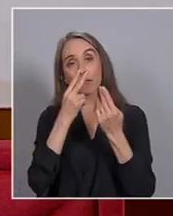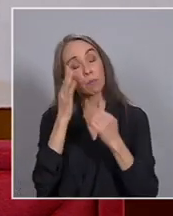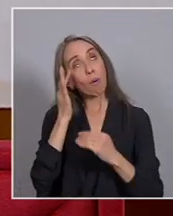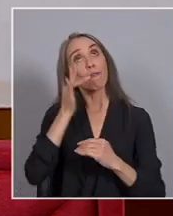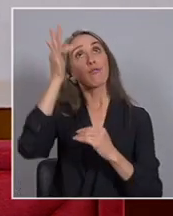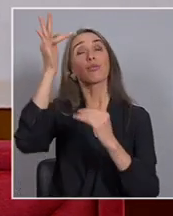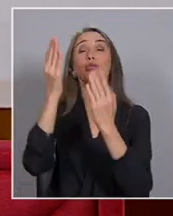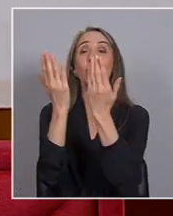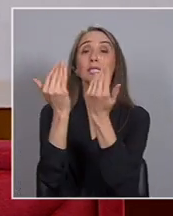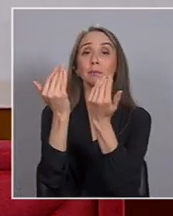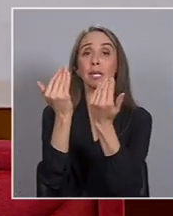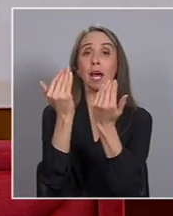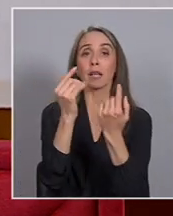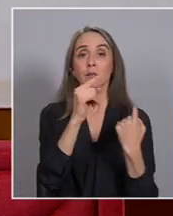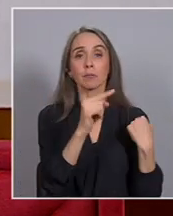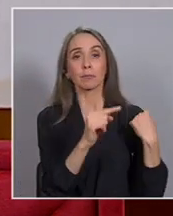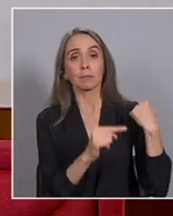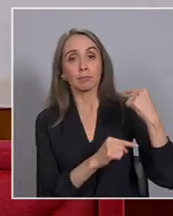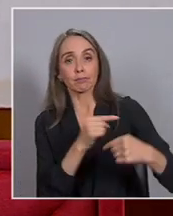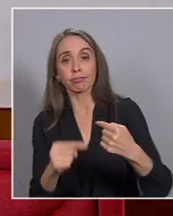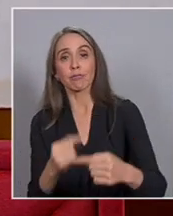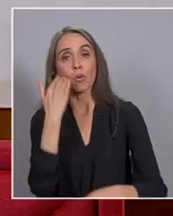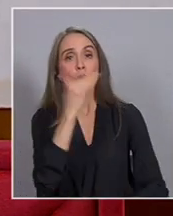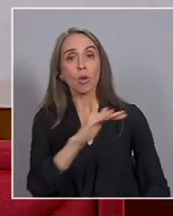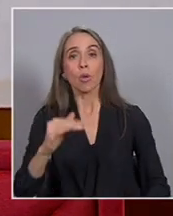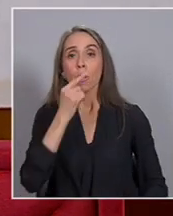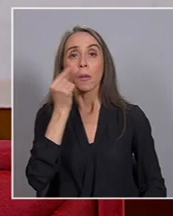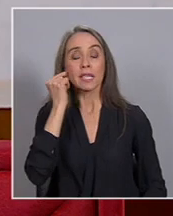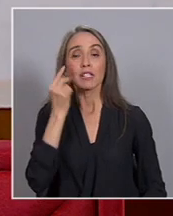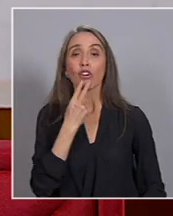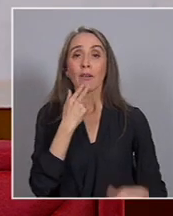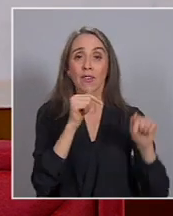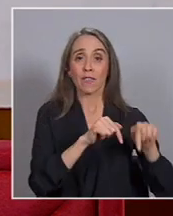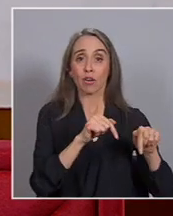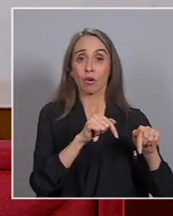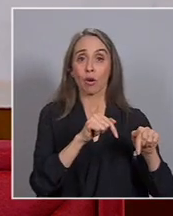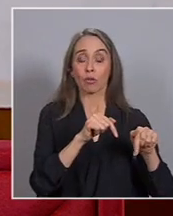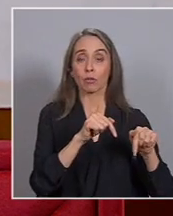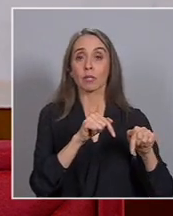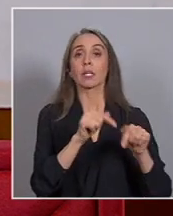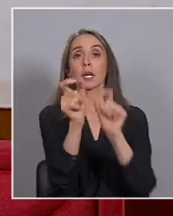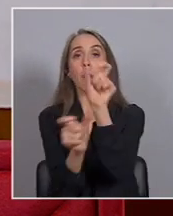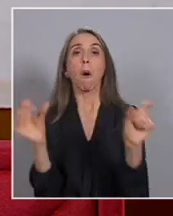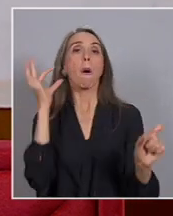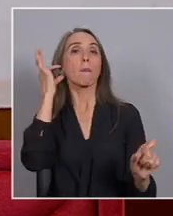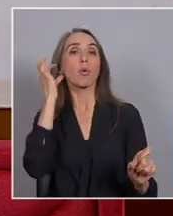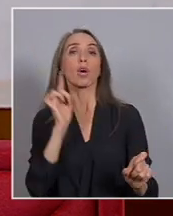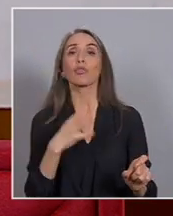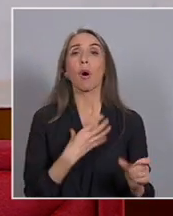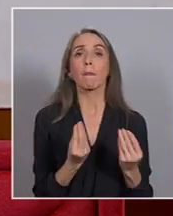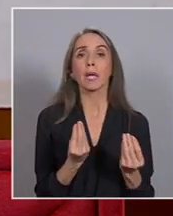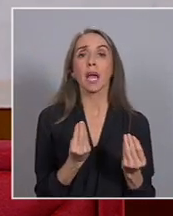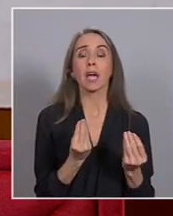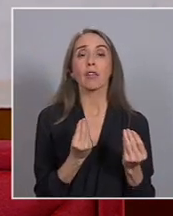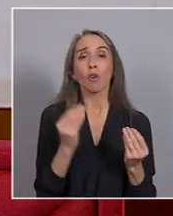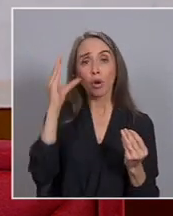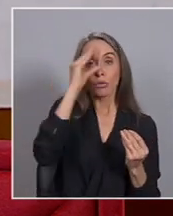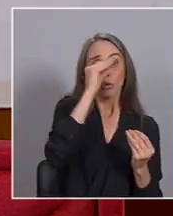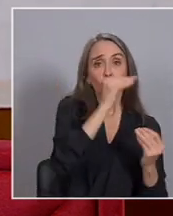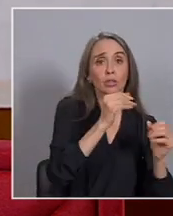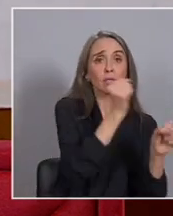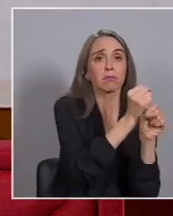futuro que le espera a niños y niñas de hoy. Uno en donde las mujeres no tengan miedo de volver a sus casas en la